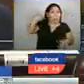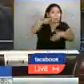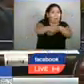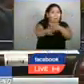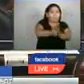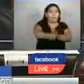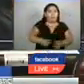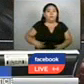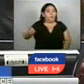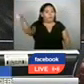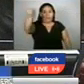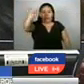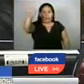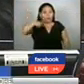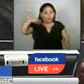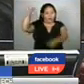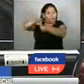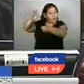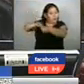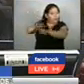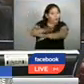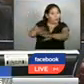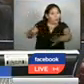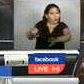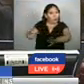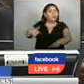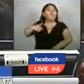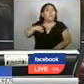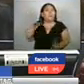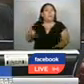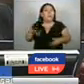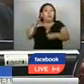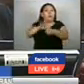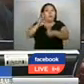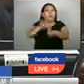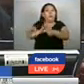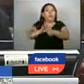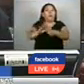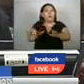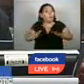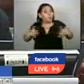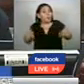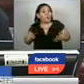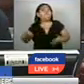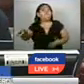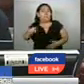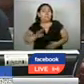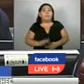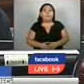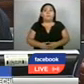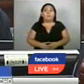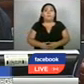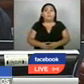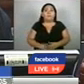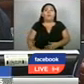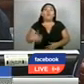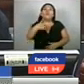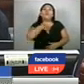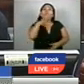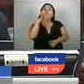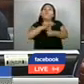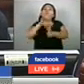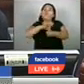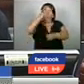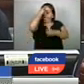No estoy votando con ustedes. Estoy votando a pesar de ustedes. Mi voto es